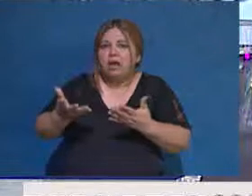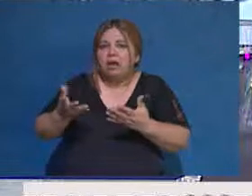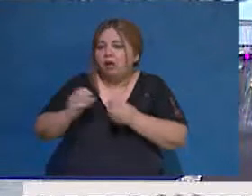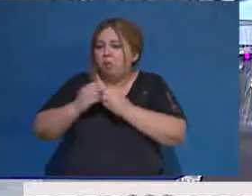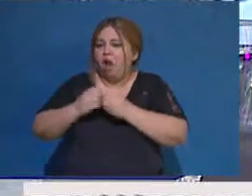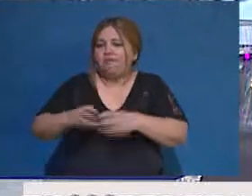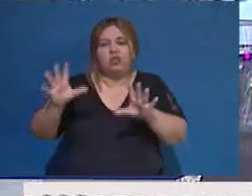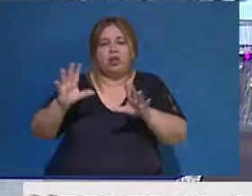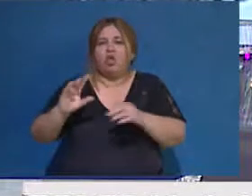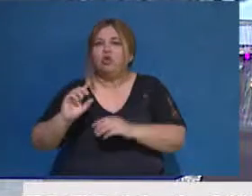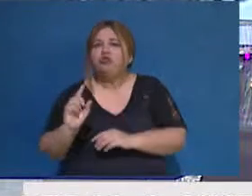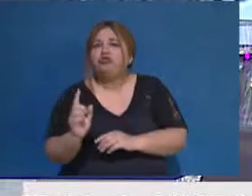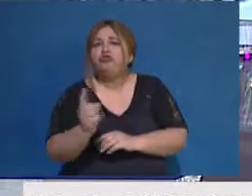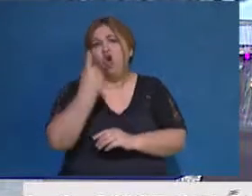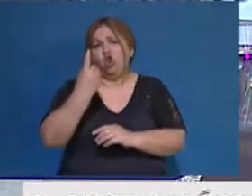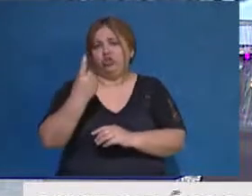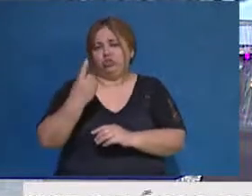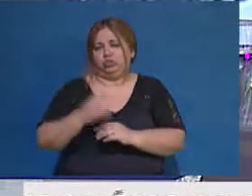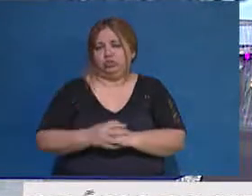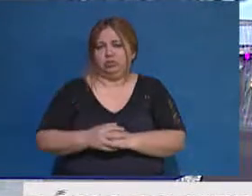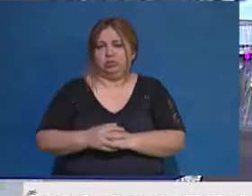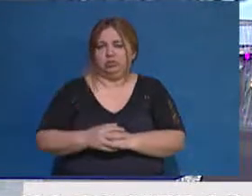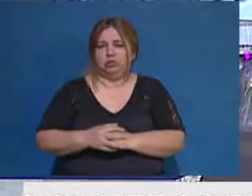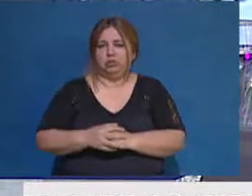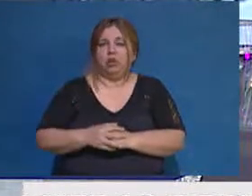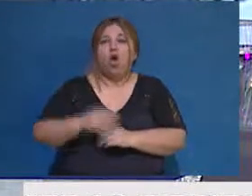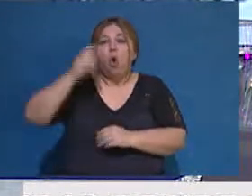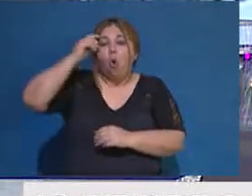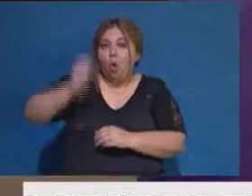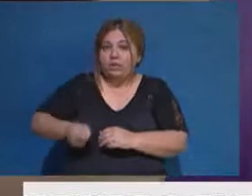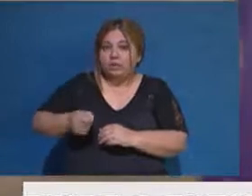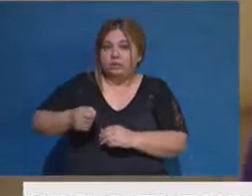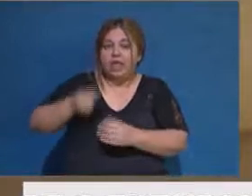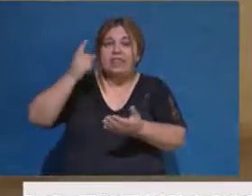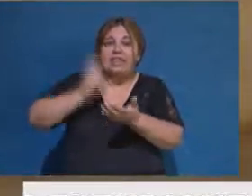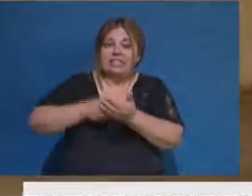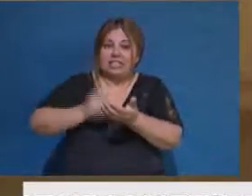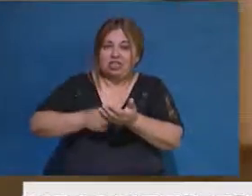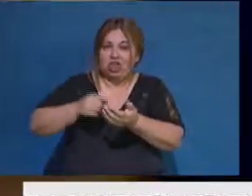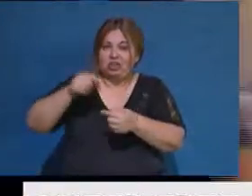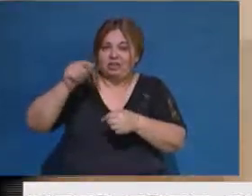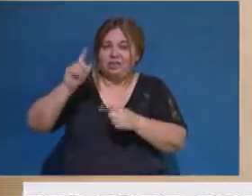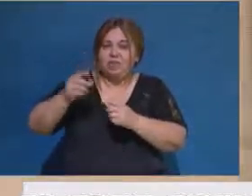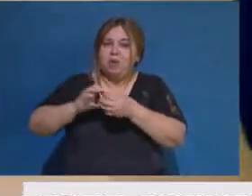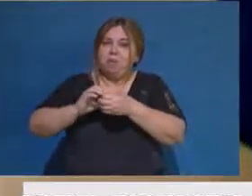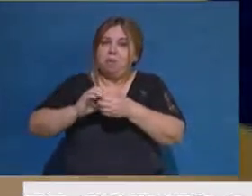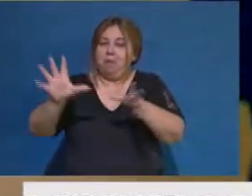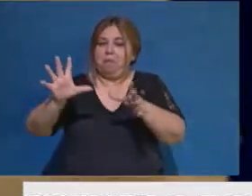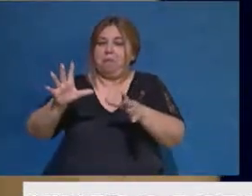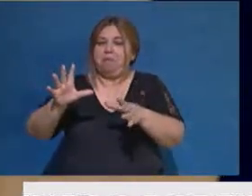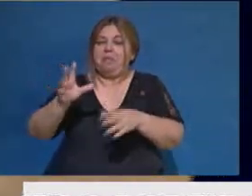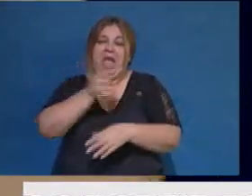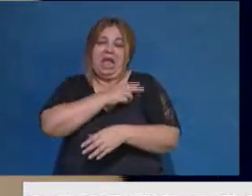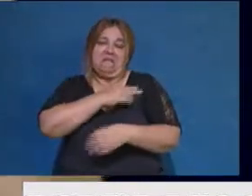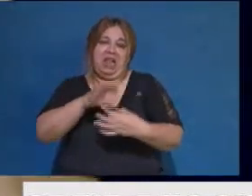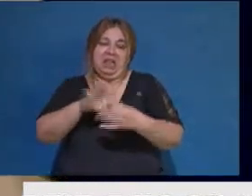Este mediodía, los jueces que decidieron la liberación de Graciela Pascual repudiaron los dichos en esta conferencia de prensa y también el